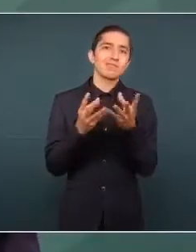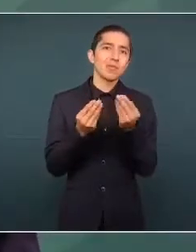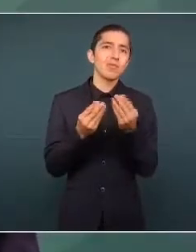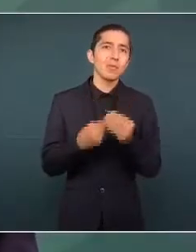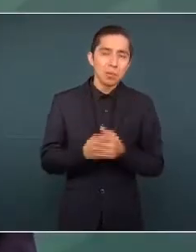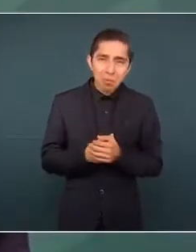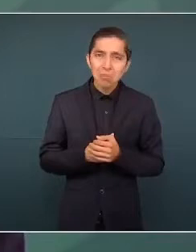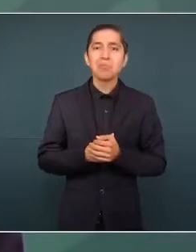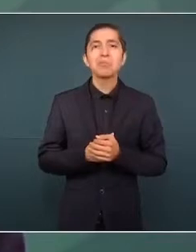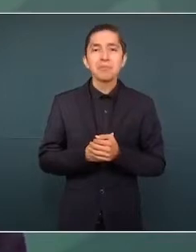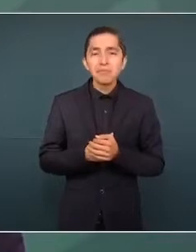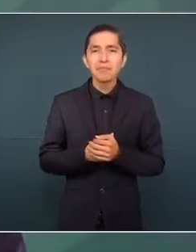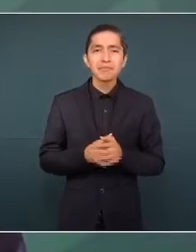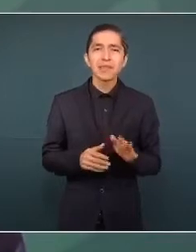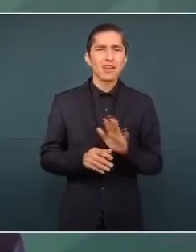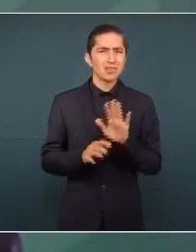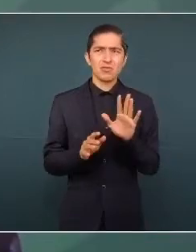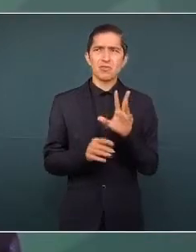No